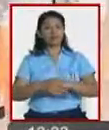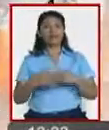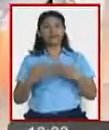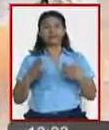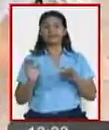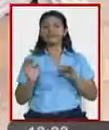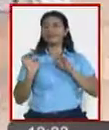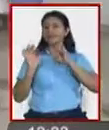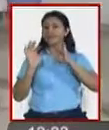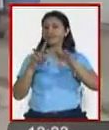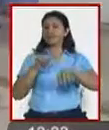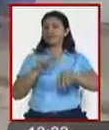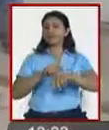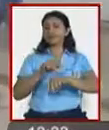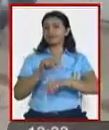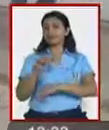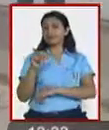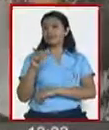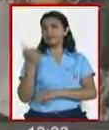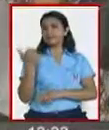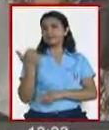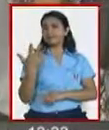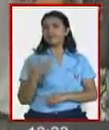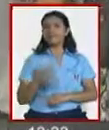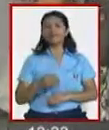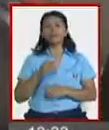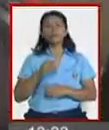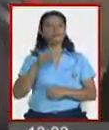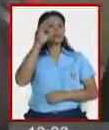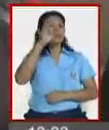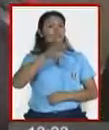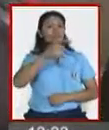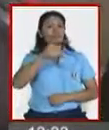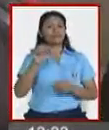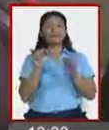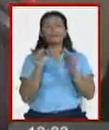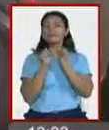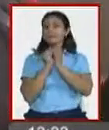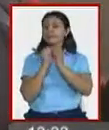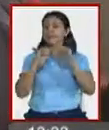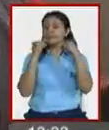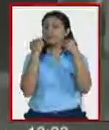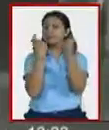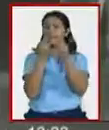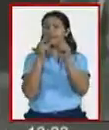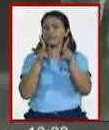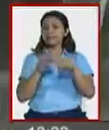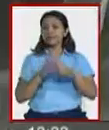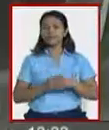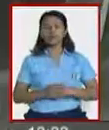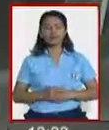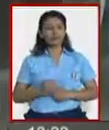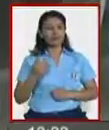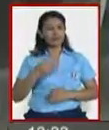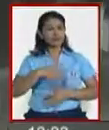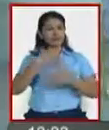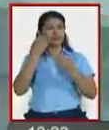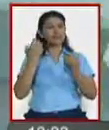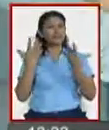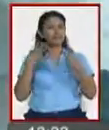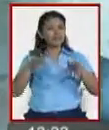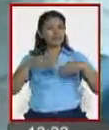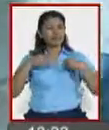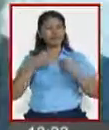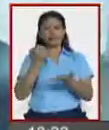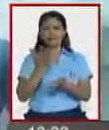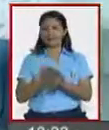vamos a concentrar a las 15:30 en el Parque Urbano, conjuntamente los compañeros fabriles y todo el resto de los sectores, para repudiar este paro. Y